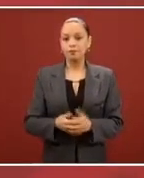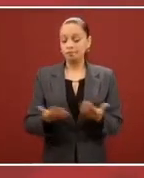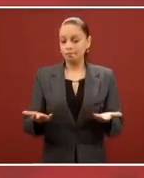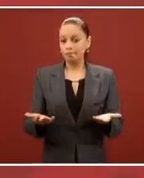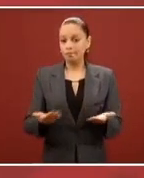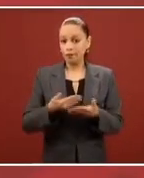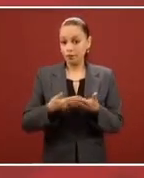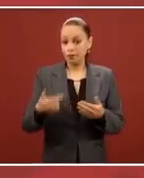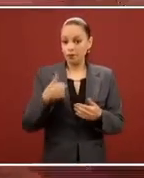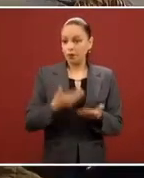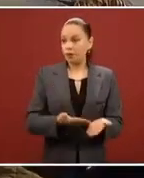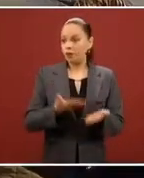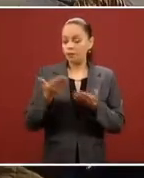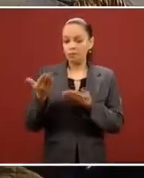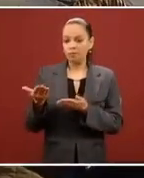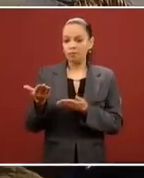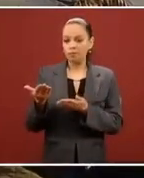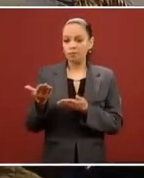al